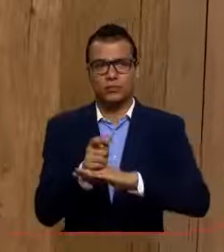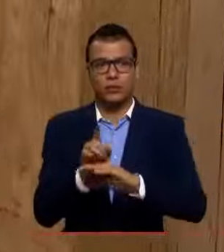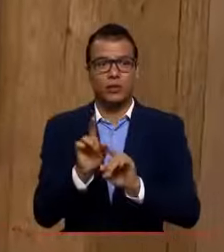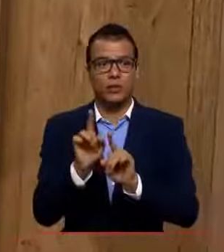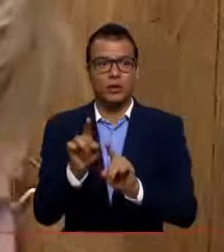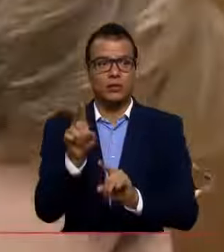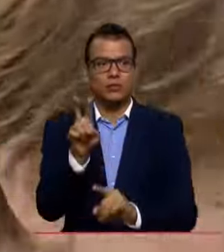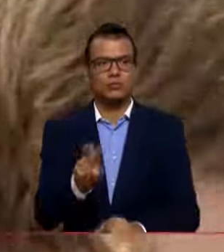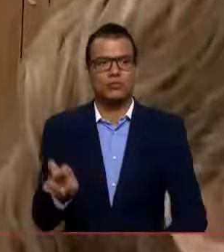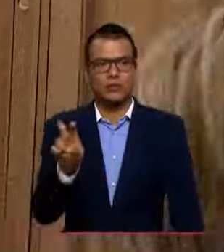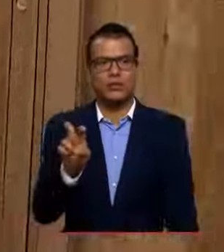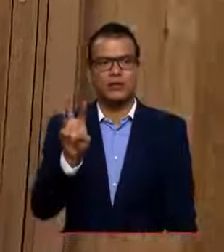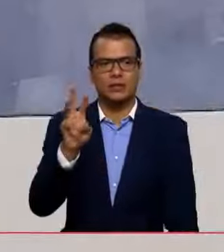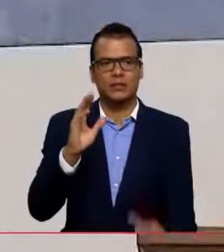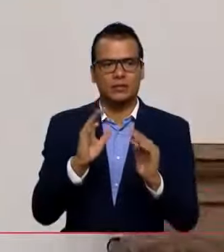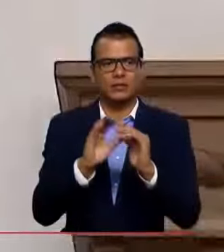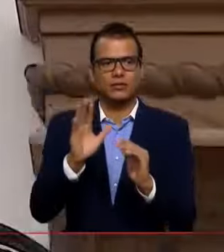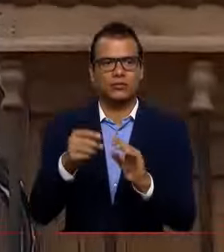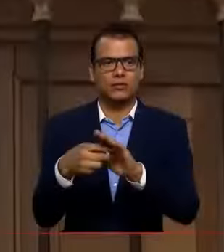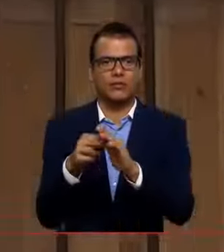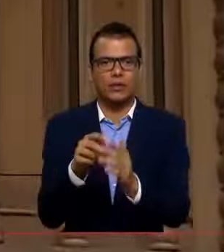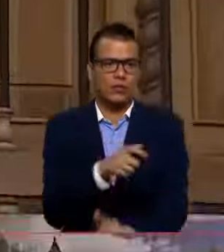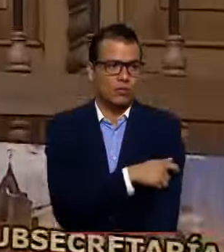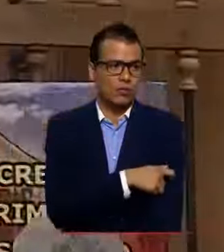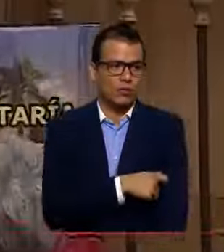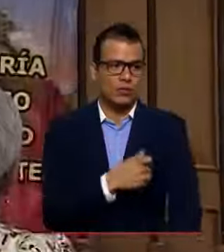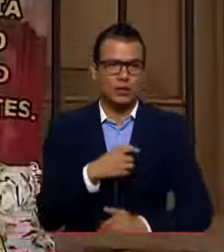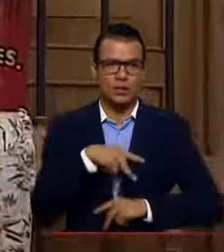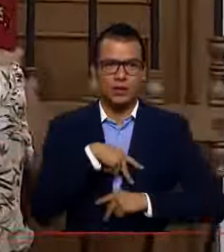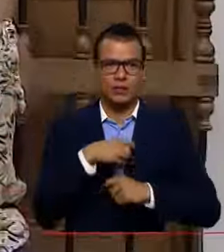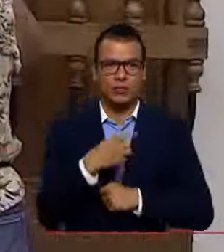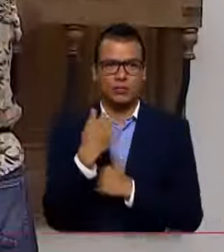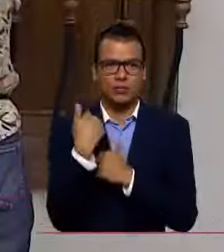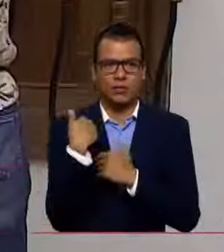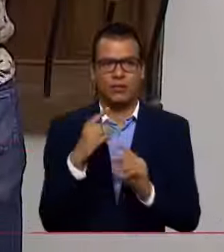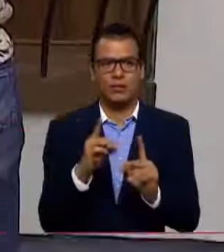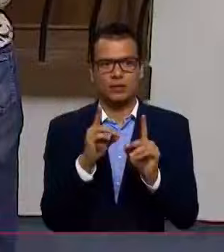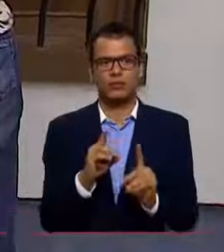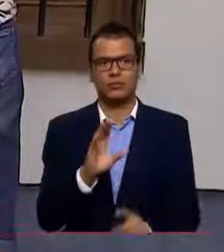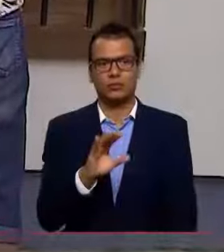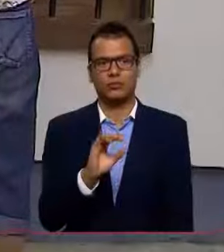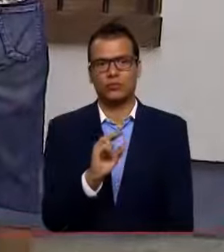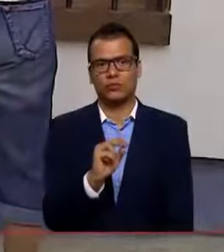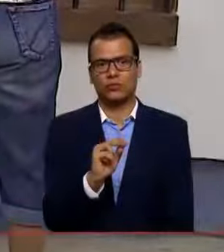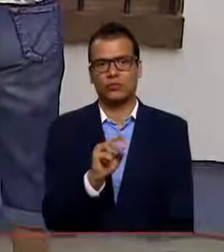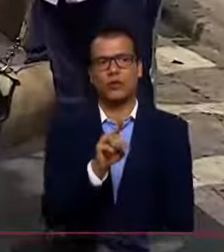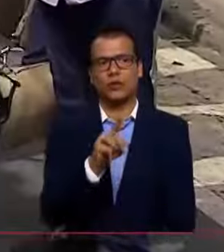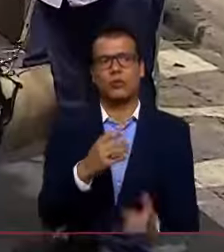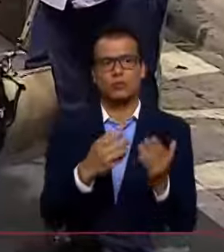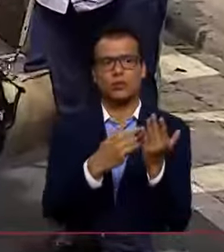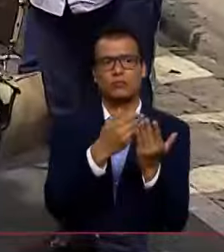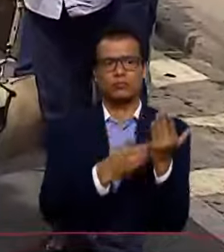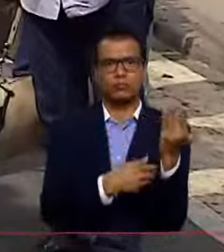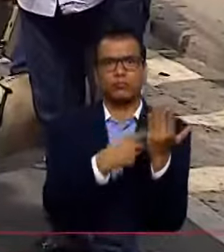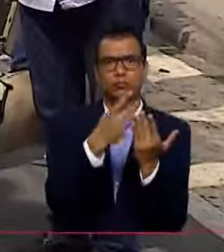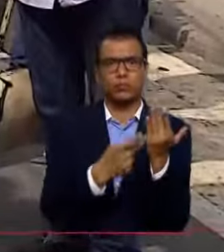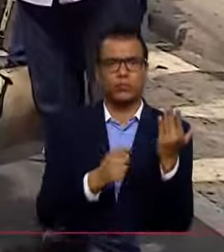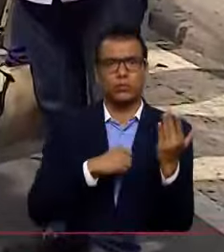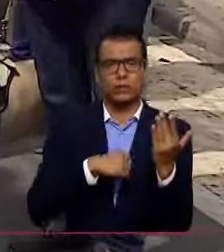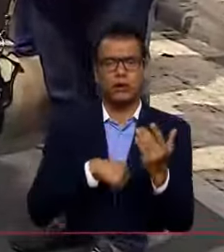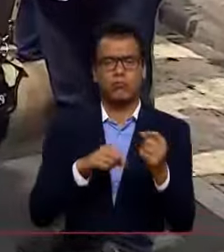sujetos de ir al Comité de Patrimonio. Sin embargo, pues este proyecto fue al Comité de Patrimonio, tiene una